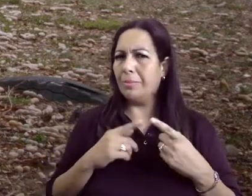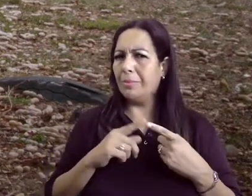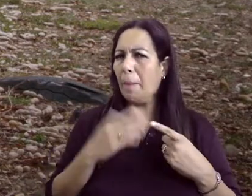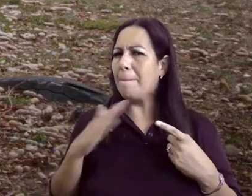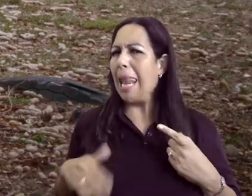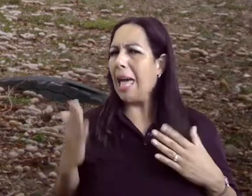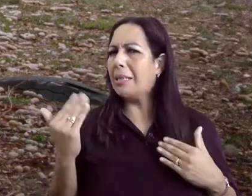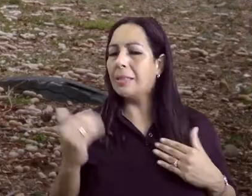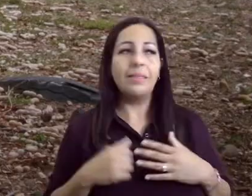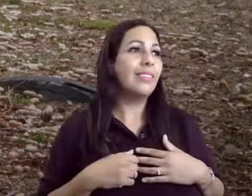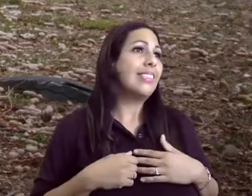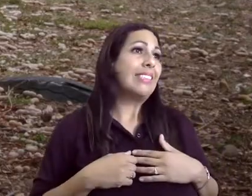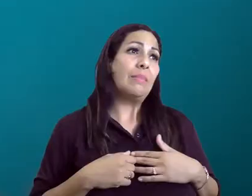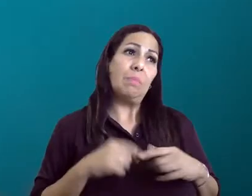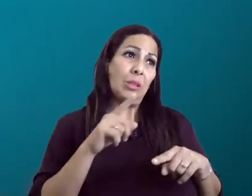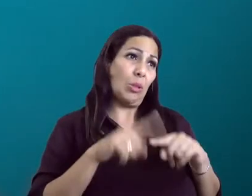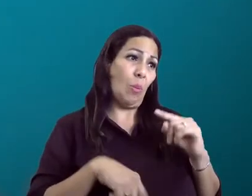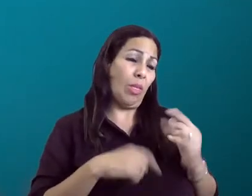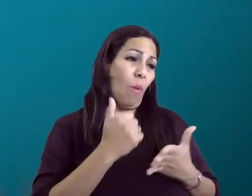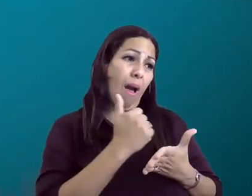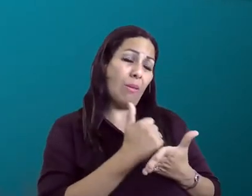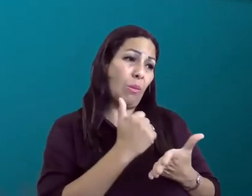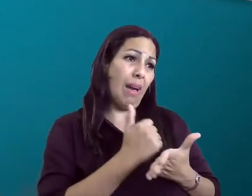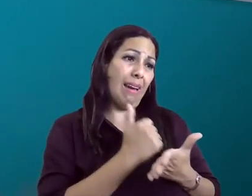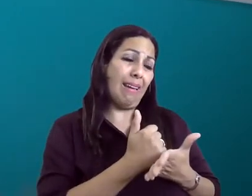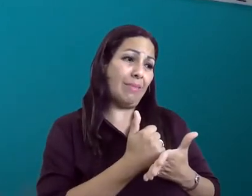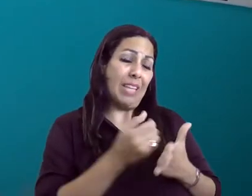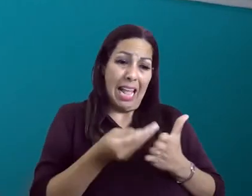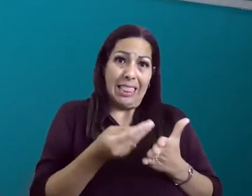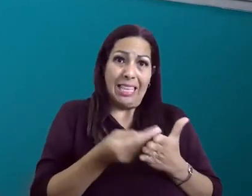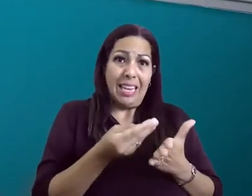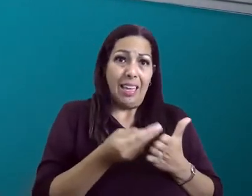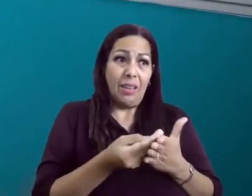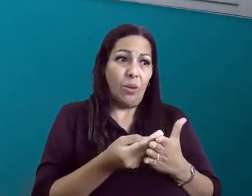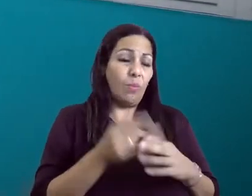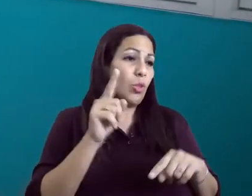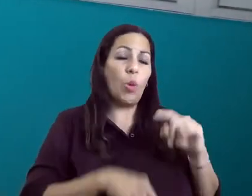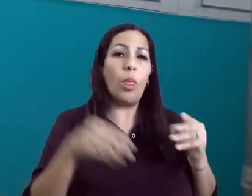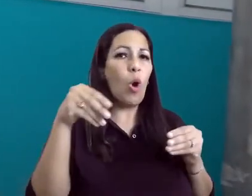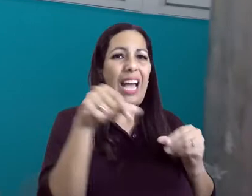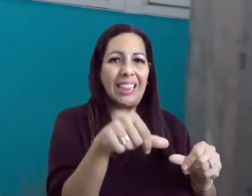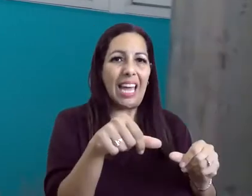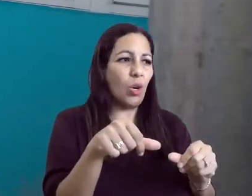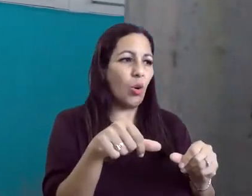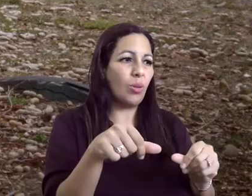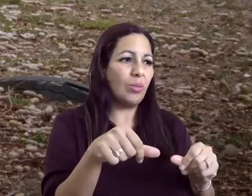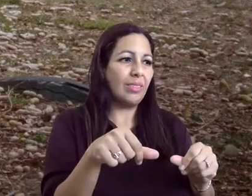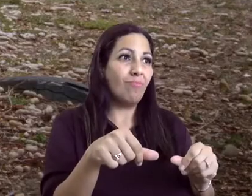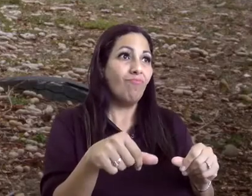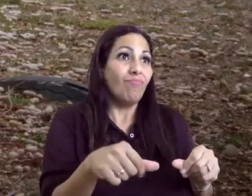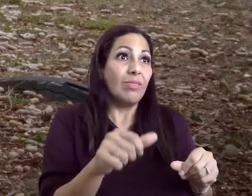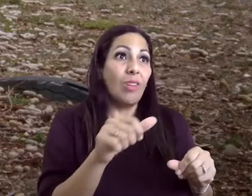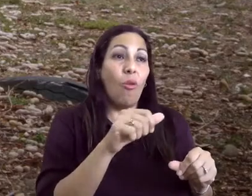pregunto cuál es la mala me dice pues que no la podemos ayudar a usted el dinero que le puede montar no lo podemos gastar en gas